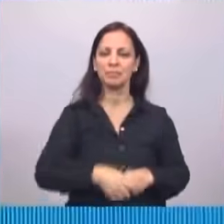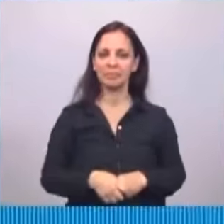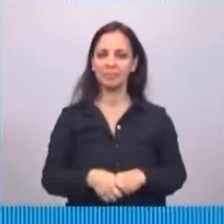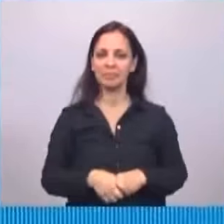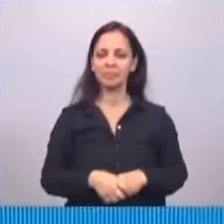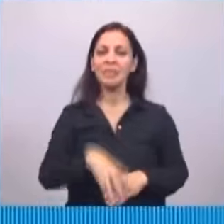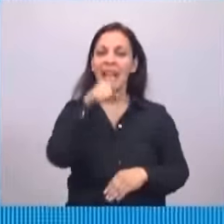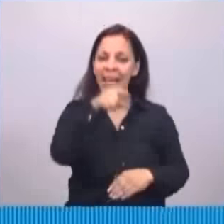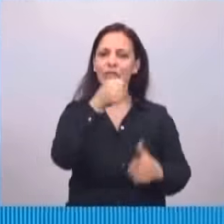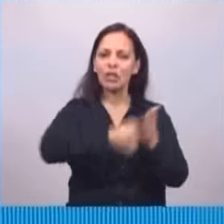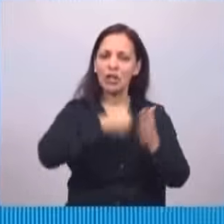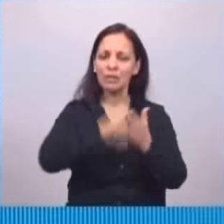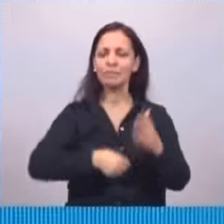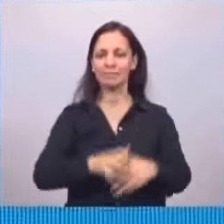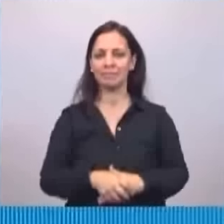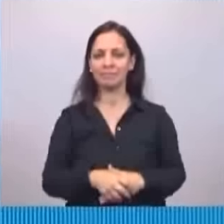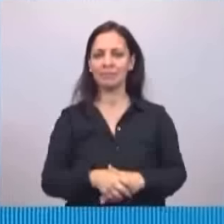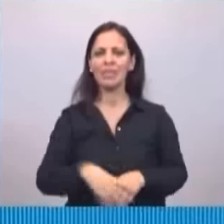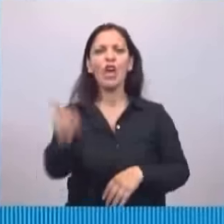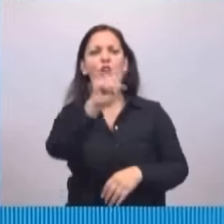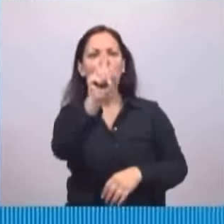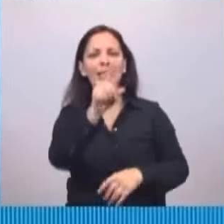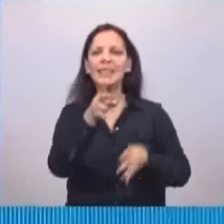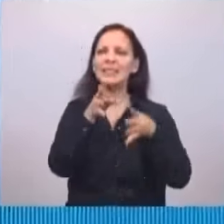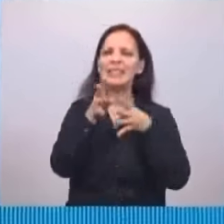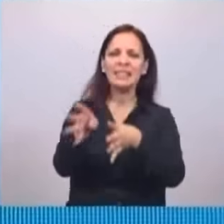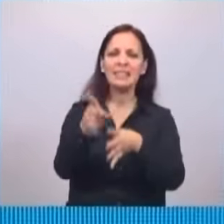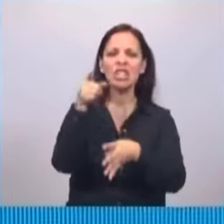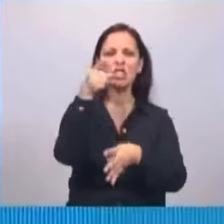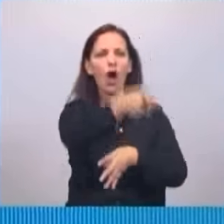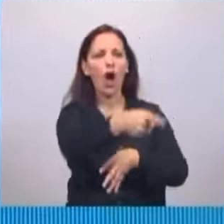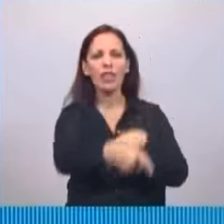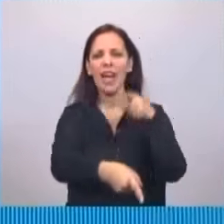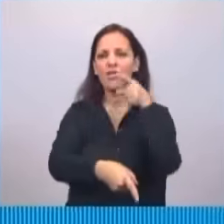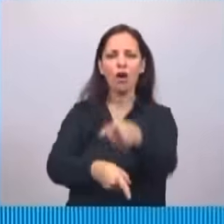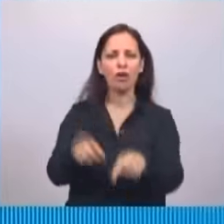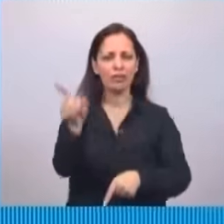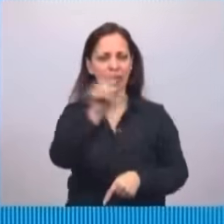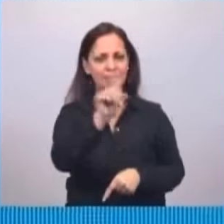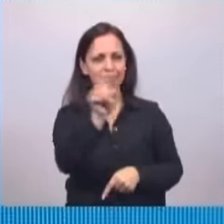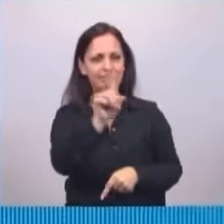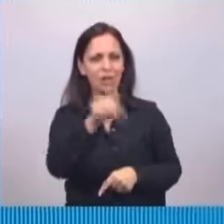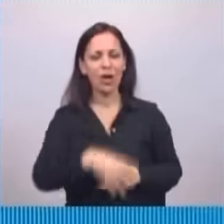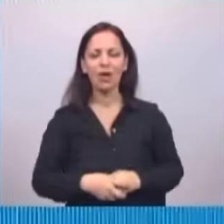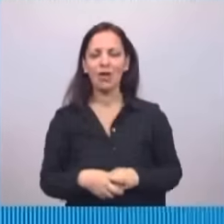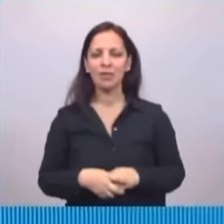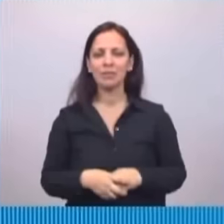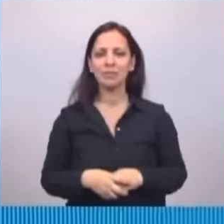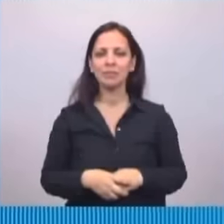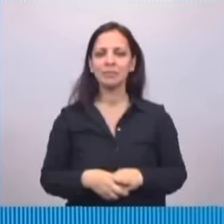Y no se trata de atacar a los votantes. No se